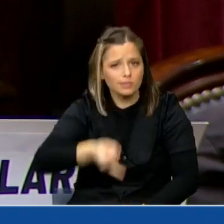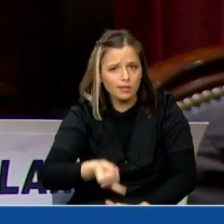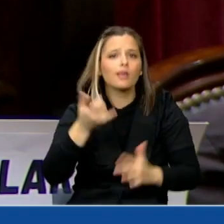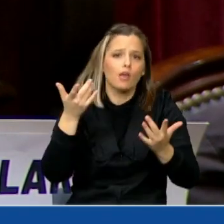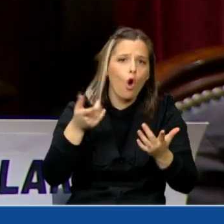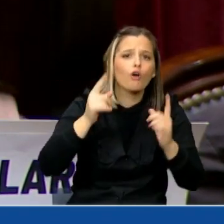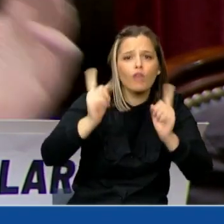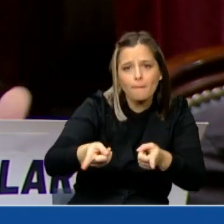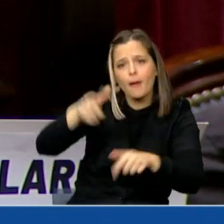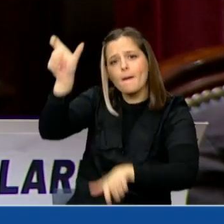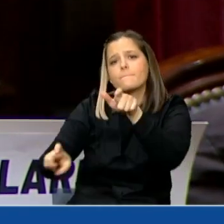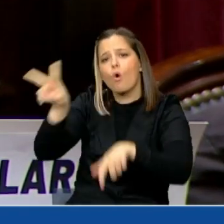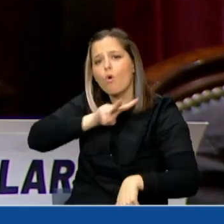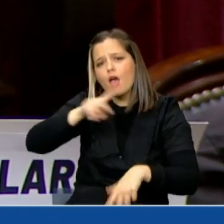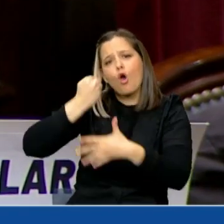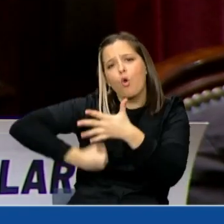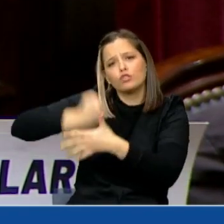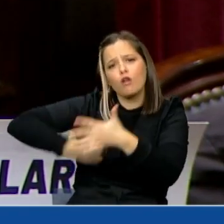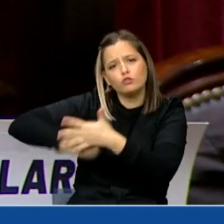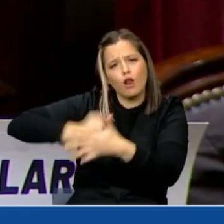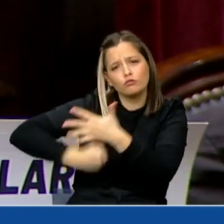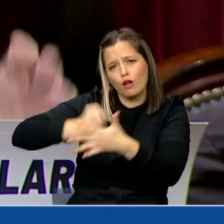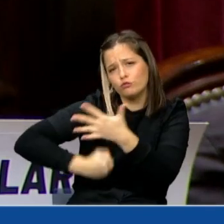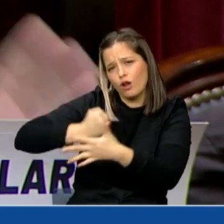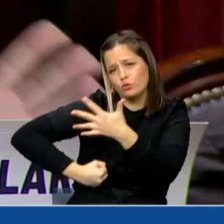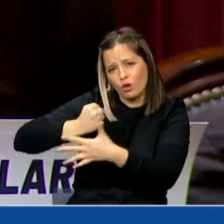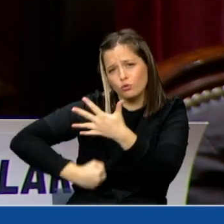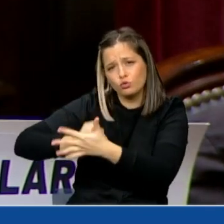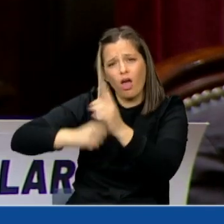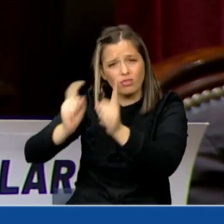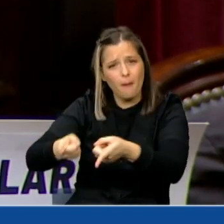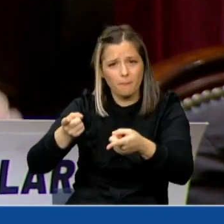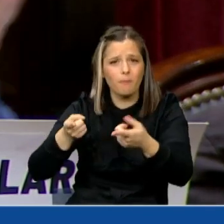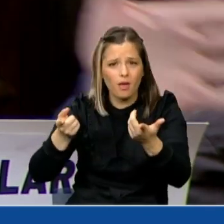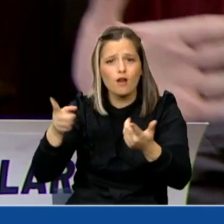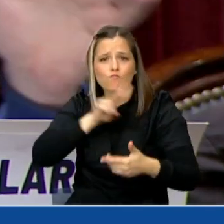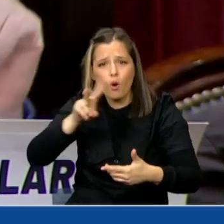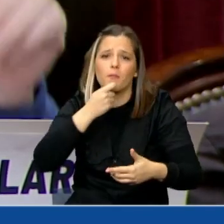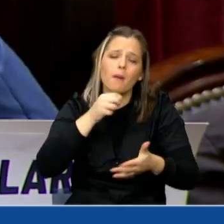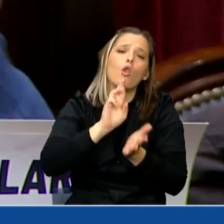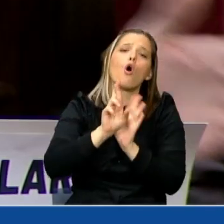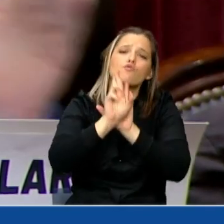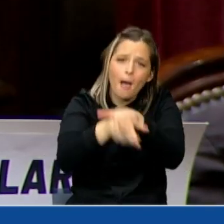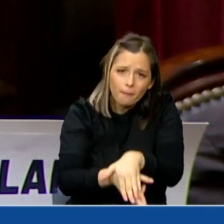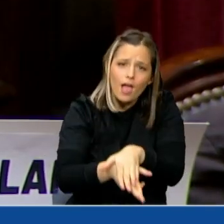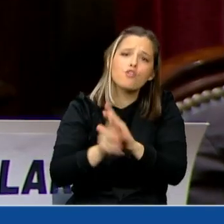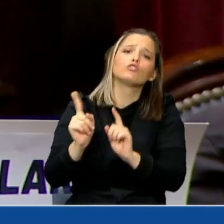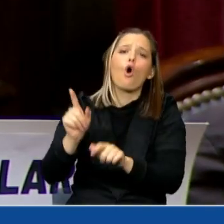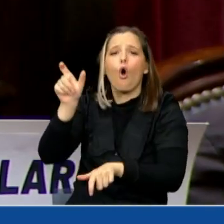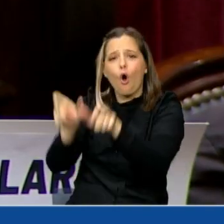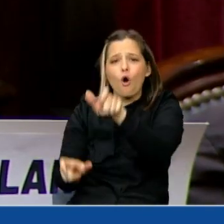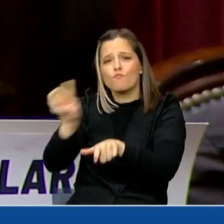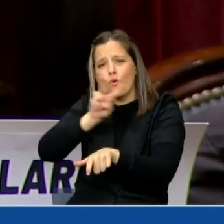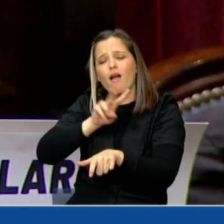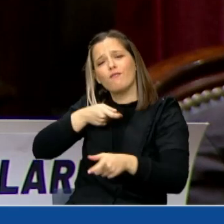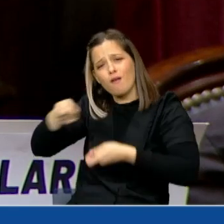el movimiento de lucha de las mujeres en su historia y más recientemente en nuestro país, que salieron a movilizarse por Ni Una Menos frente a los femicidios, o